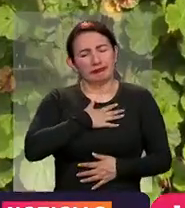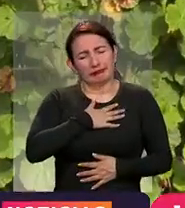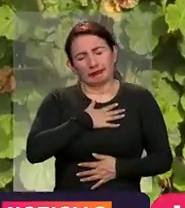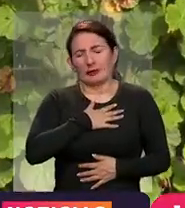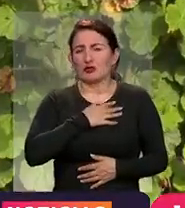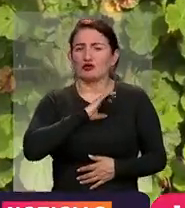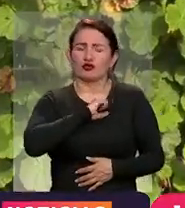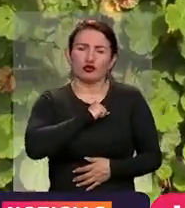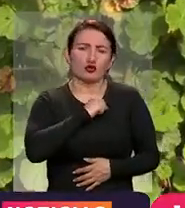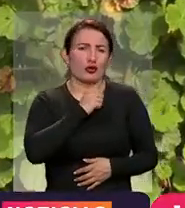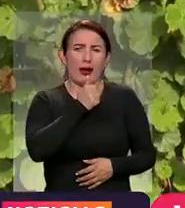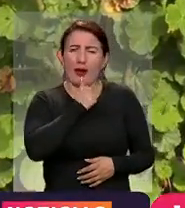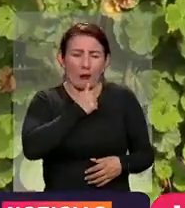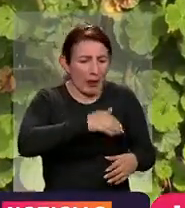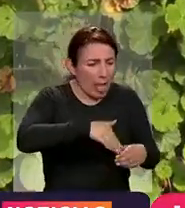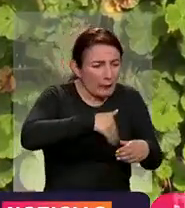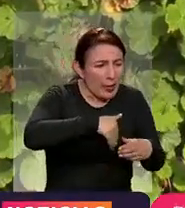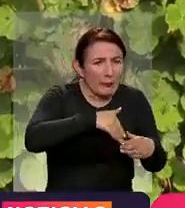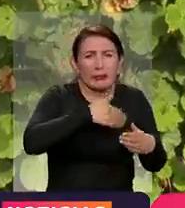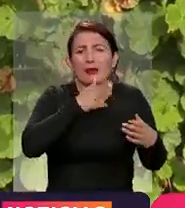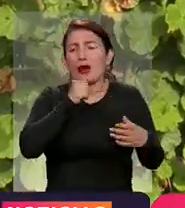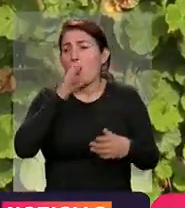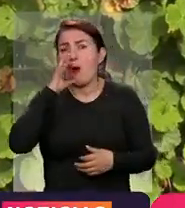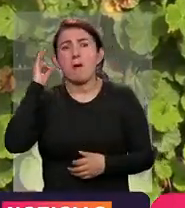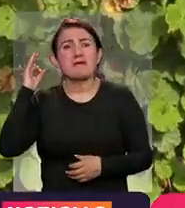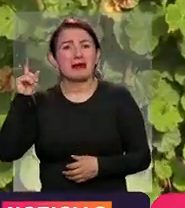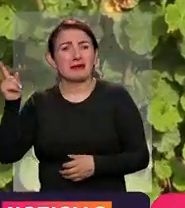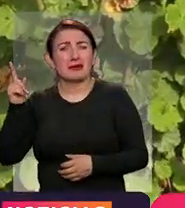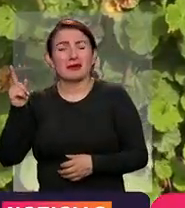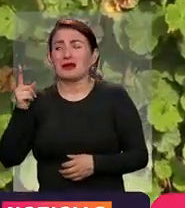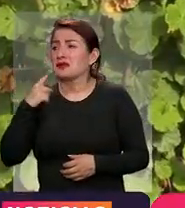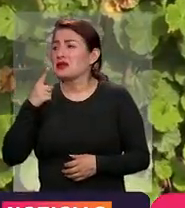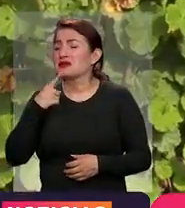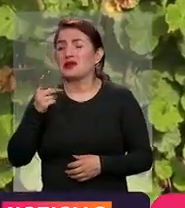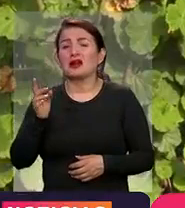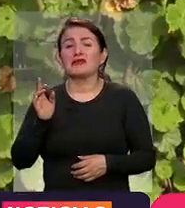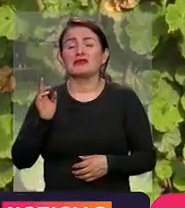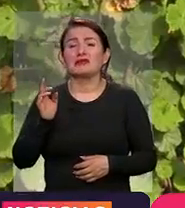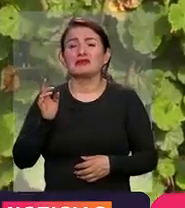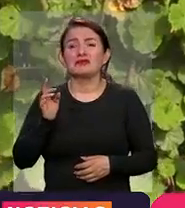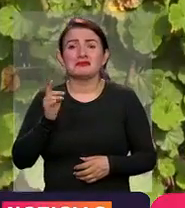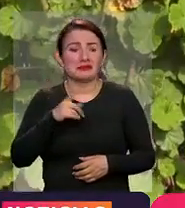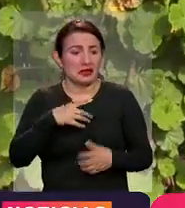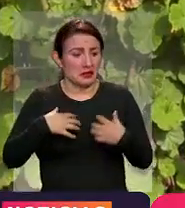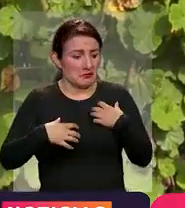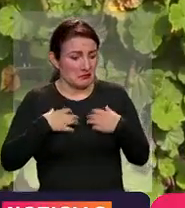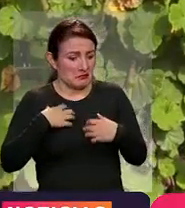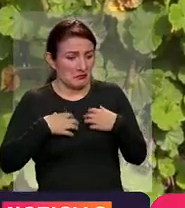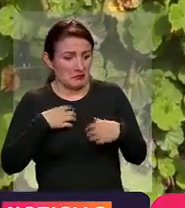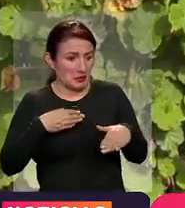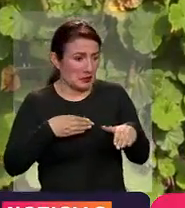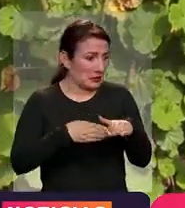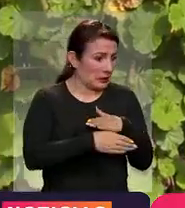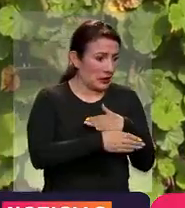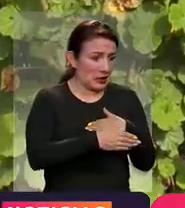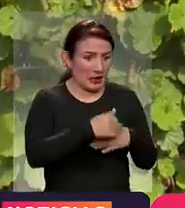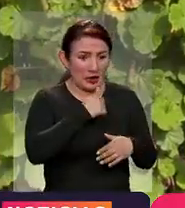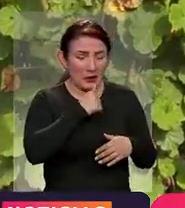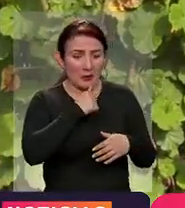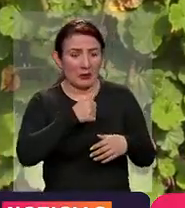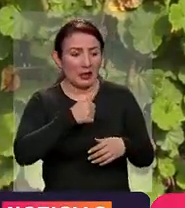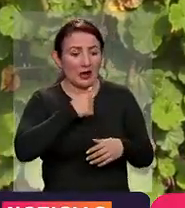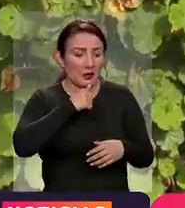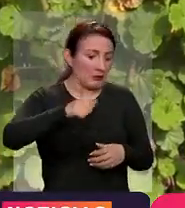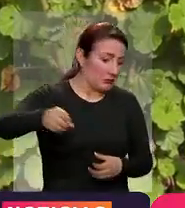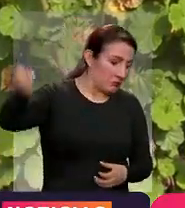sea, acceso a agua nunca, porque el mismo señor nos decía a nosotros que le daba miedo entrar a darles agua, entonces les